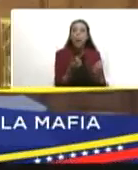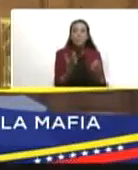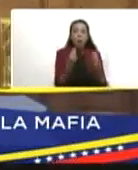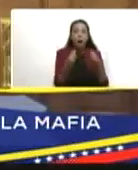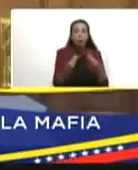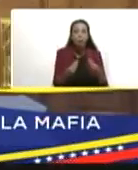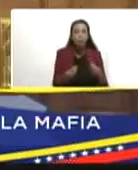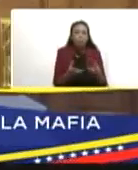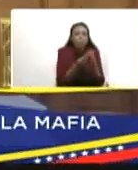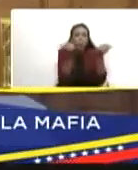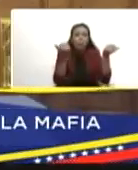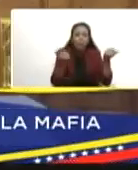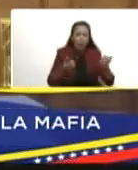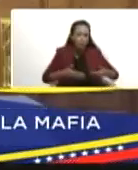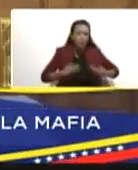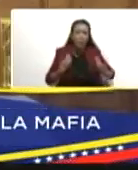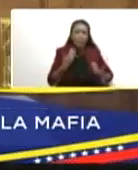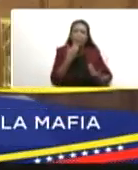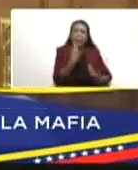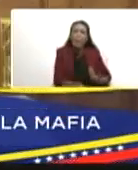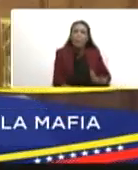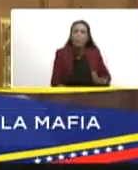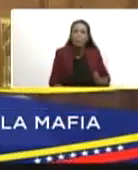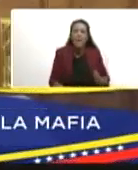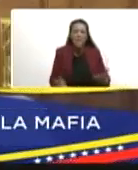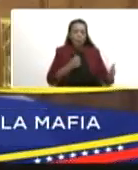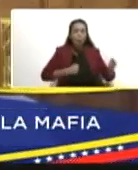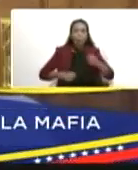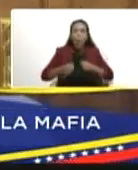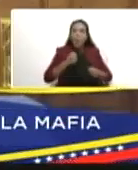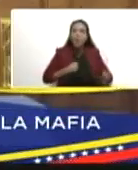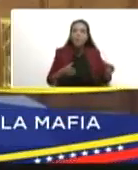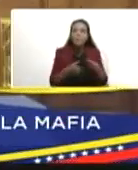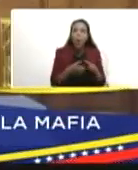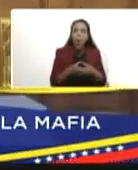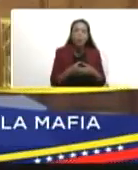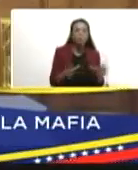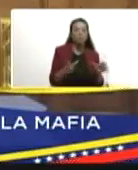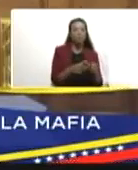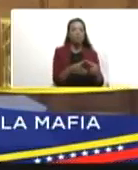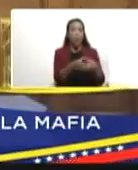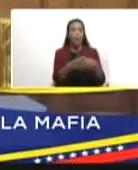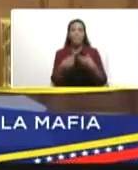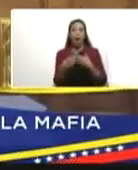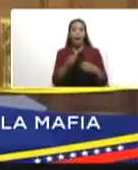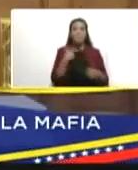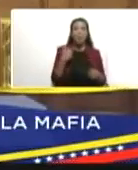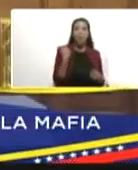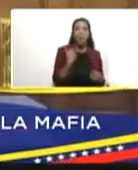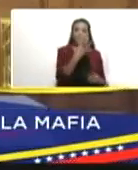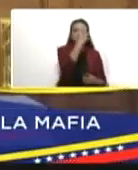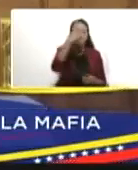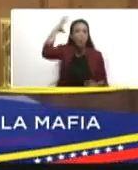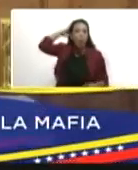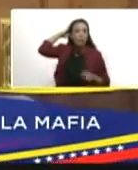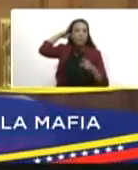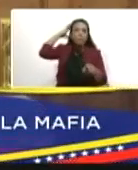de la decadencia moral del egoísmo el arribismo y la